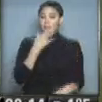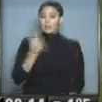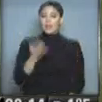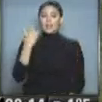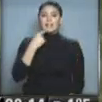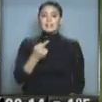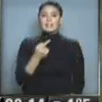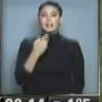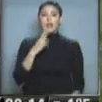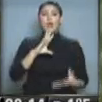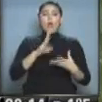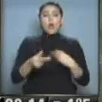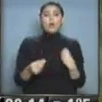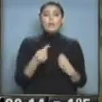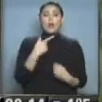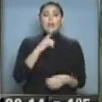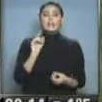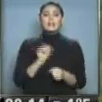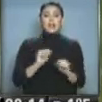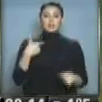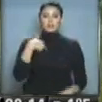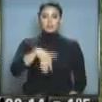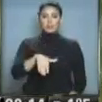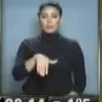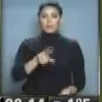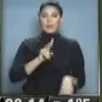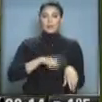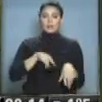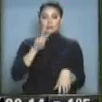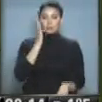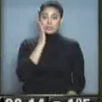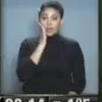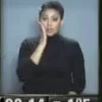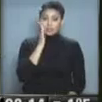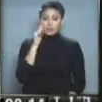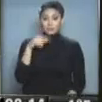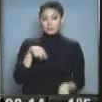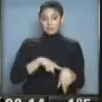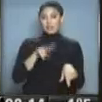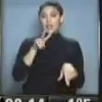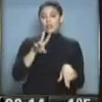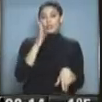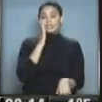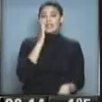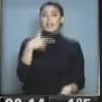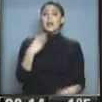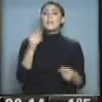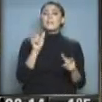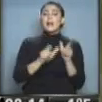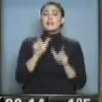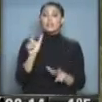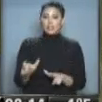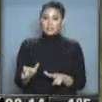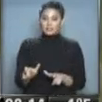que hablábamos del impacto que va a generar esto Patricia eh a partir de las 14 horas a partir de las 2 de la 2 de la tarde la